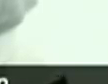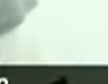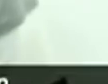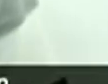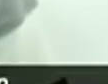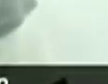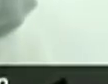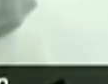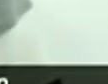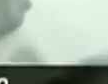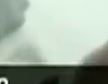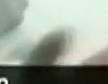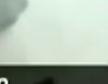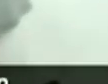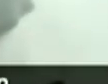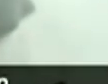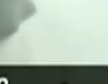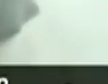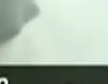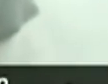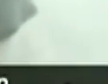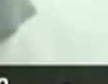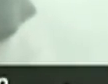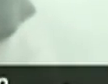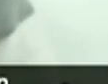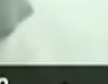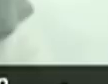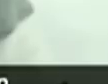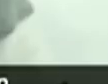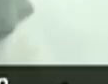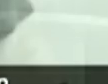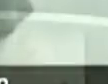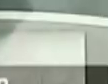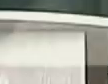cuando menor nos da la orden, que todos tenemos que esparcirnos.